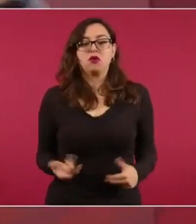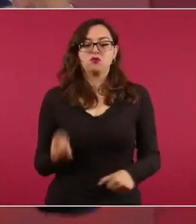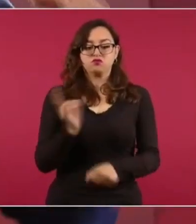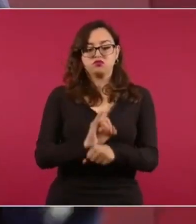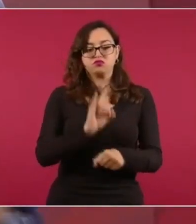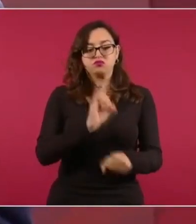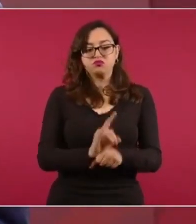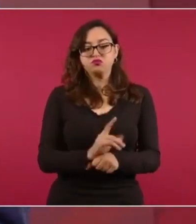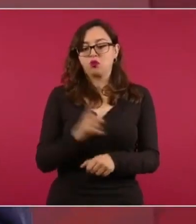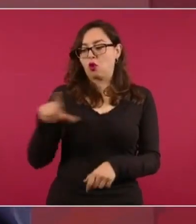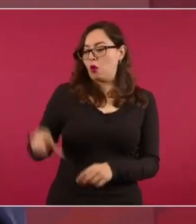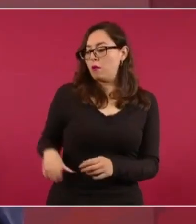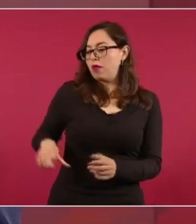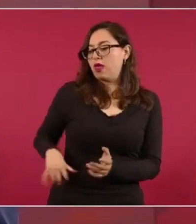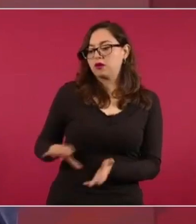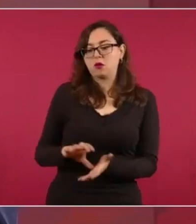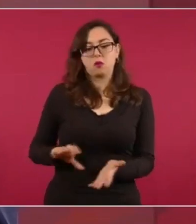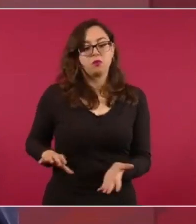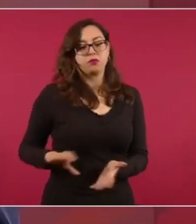como todo eso se terminó,